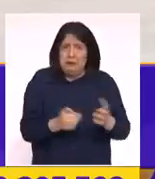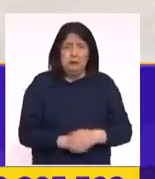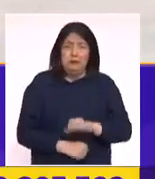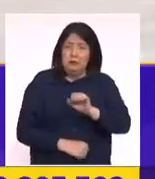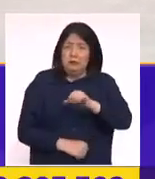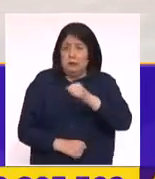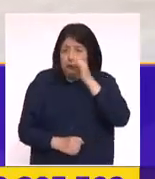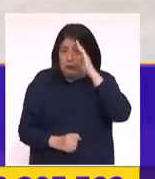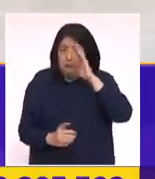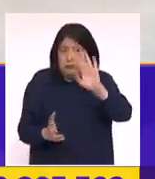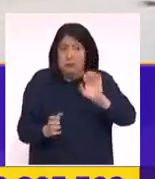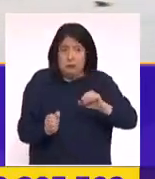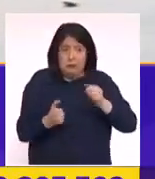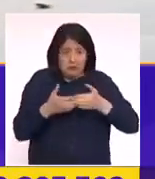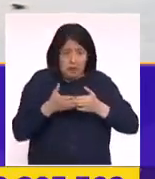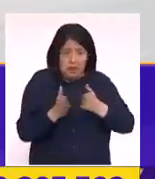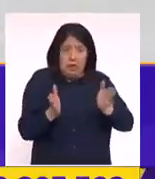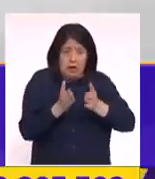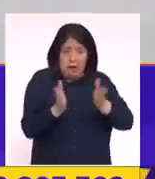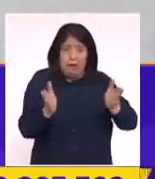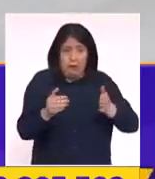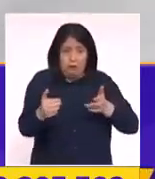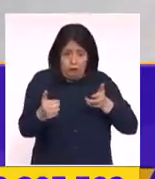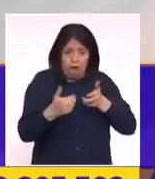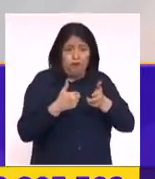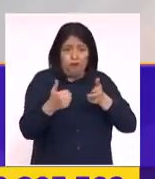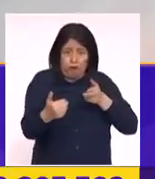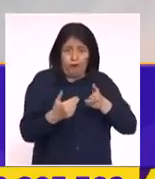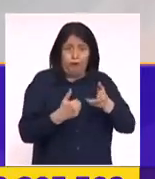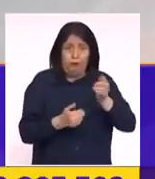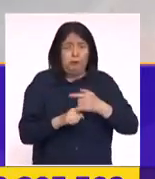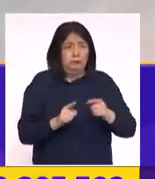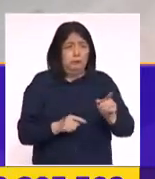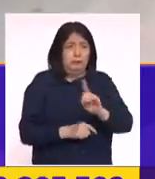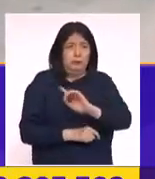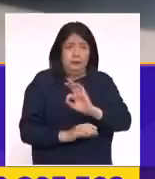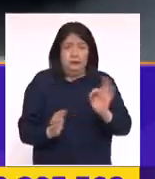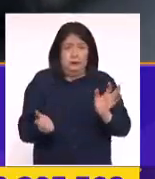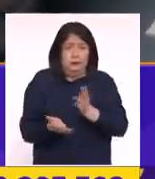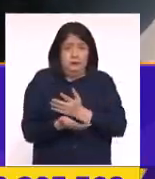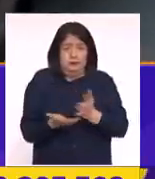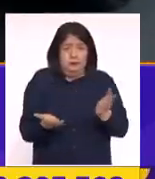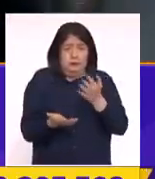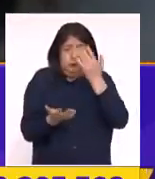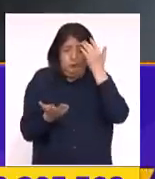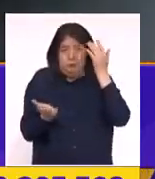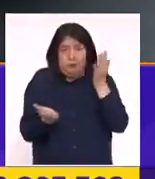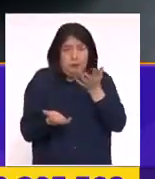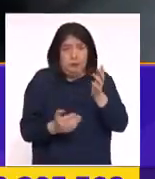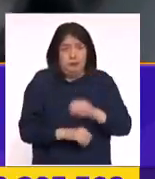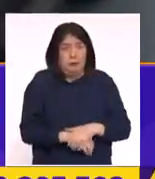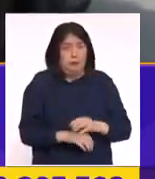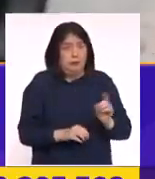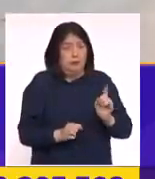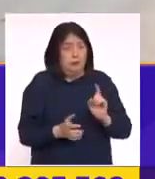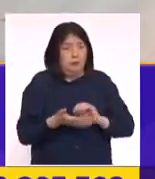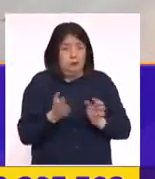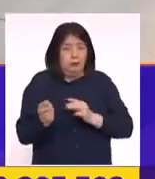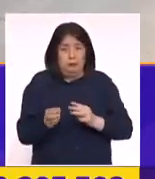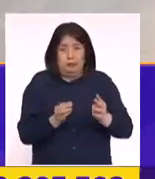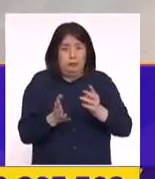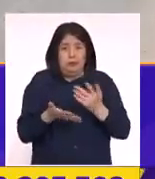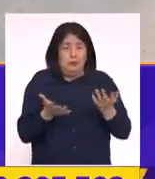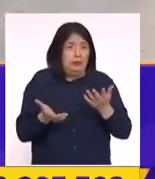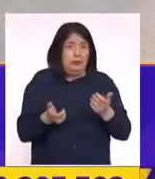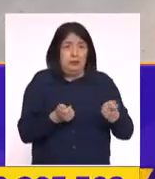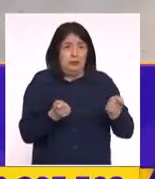policía, claro, abrió la carretera, pero no se imaginó o no hubo una estrategia